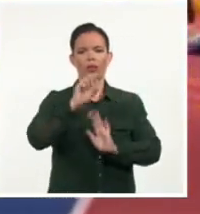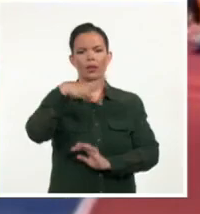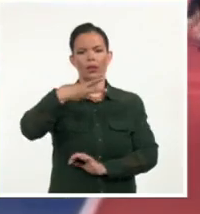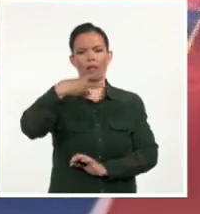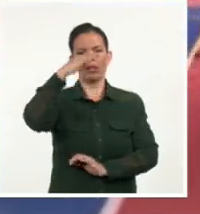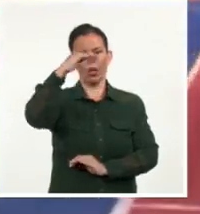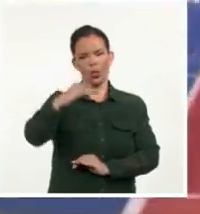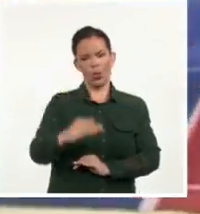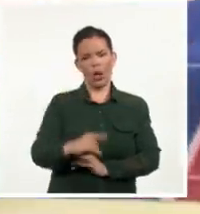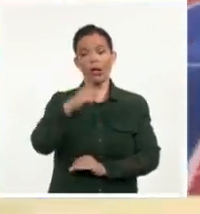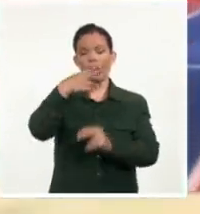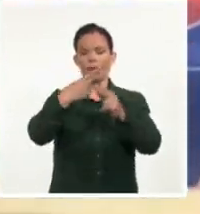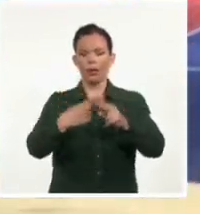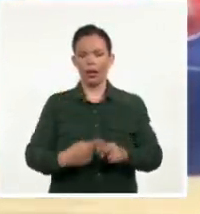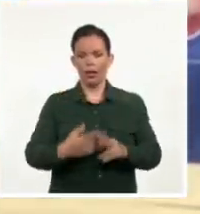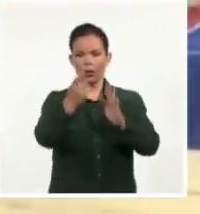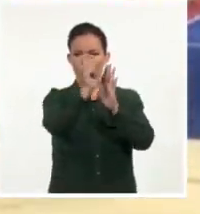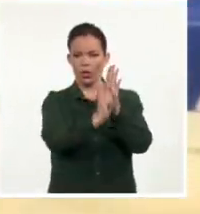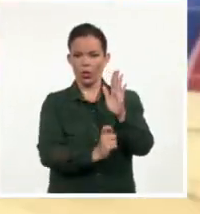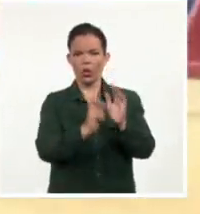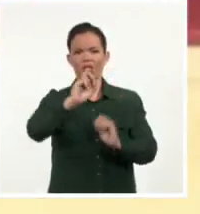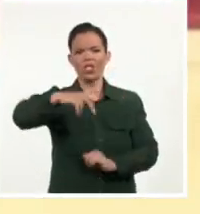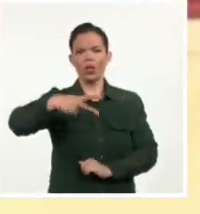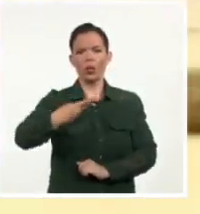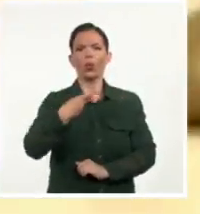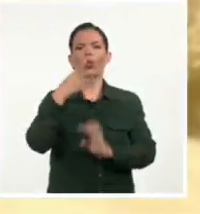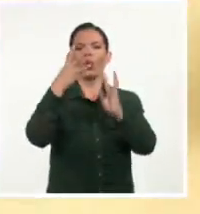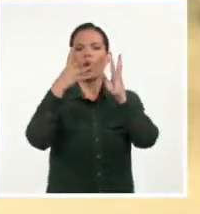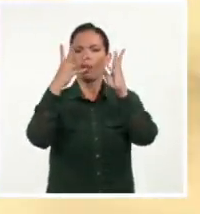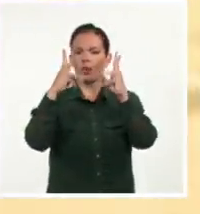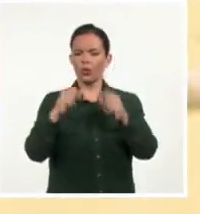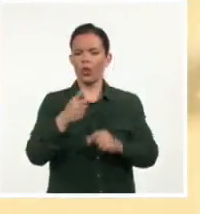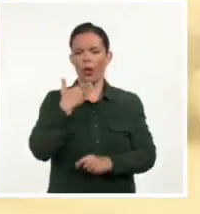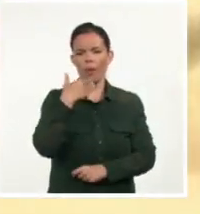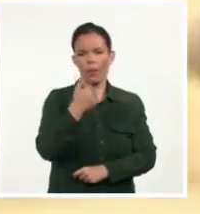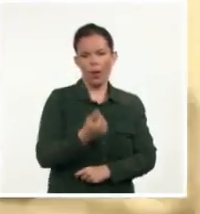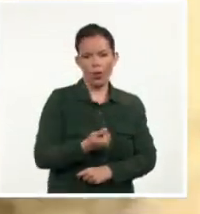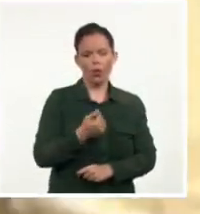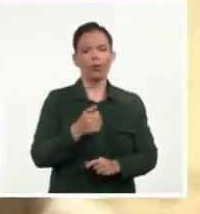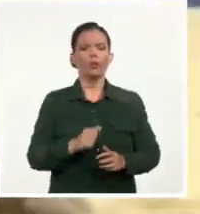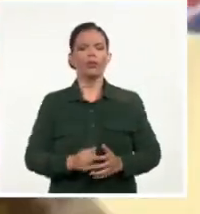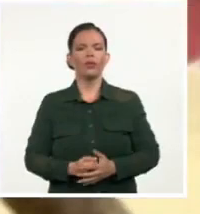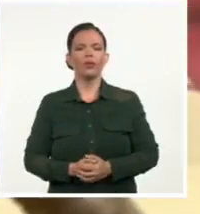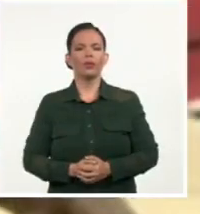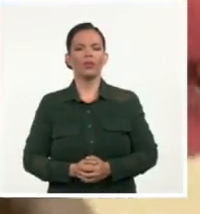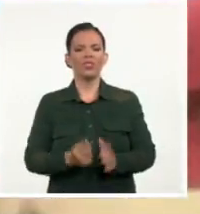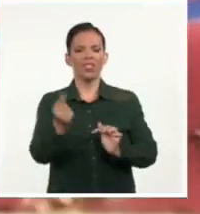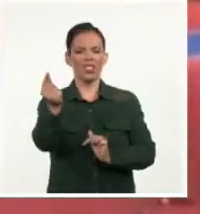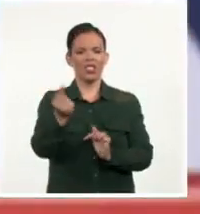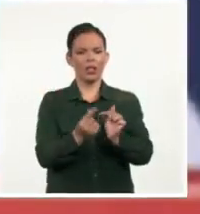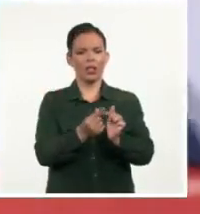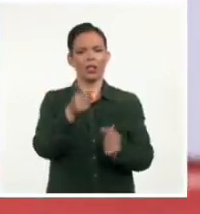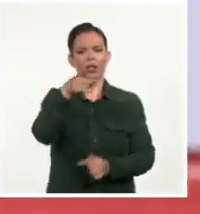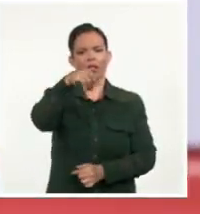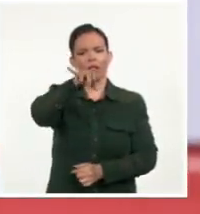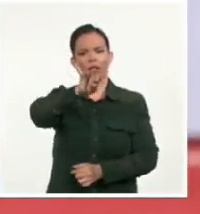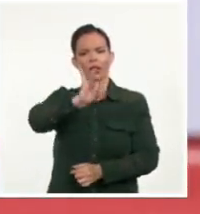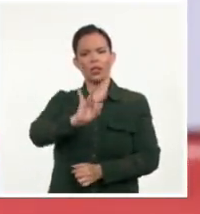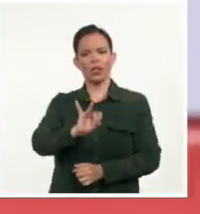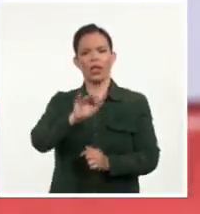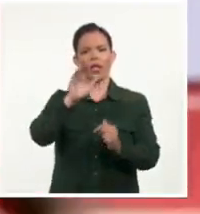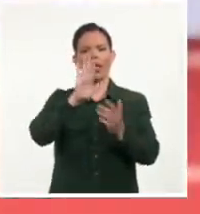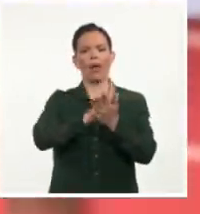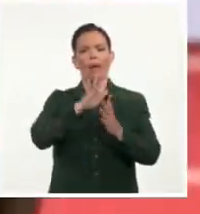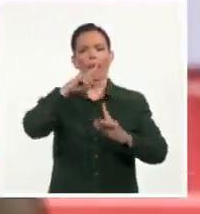registro se inscribió como su segundo mejor de por vida a un centímetro de los 1750 que le reportaron la segunda posición